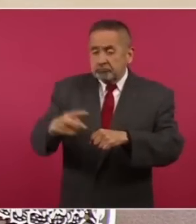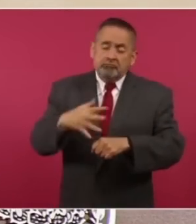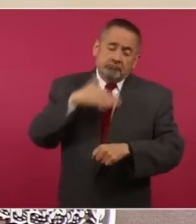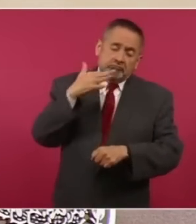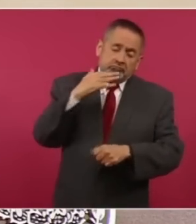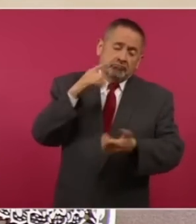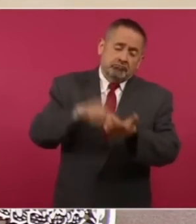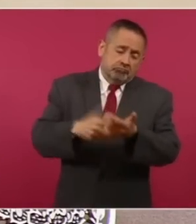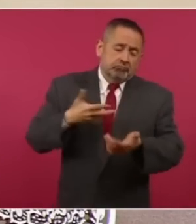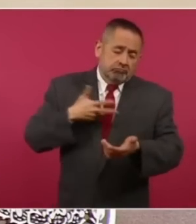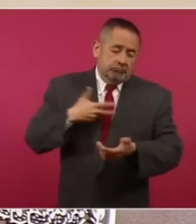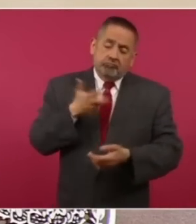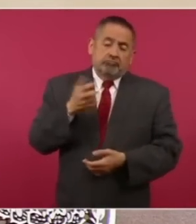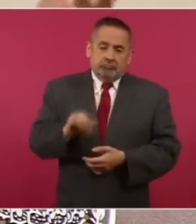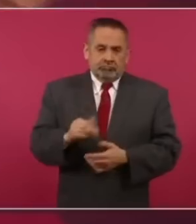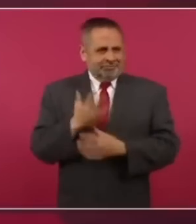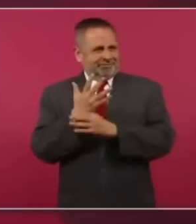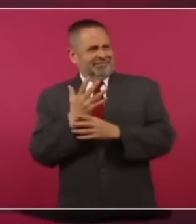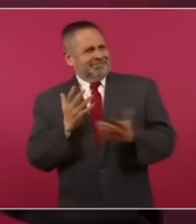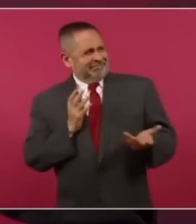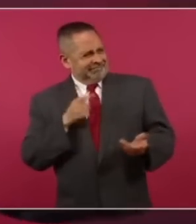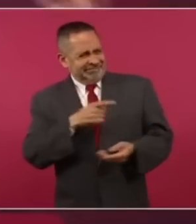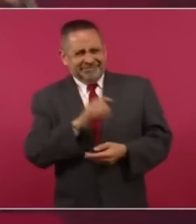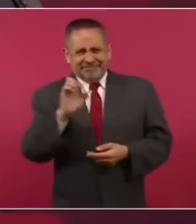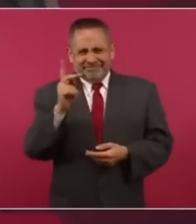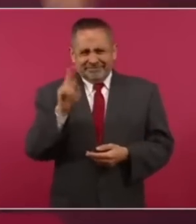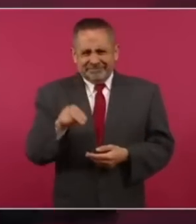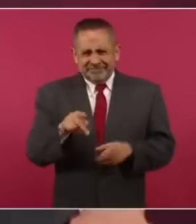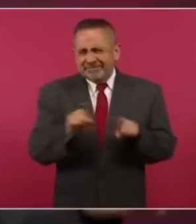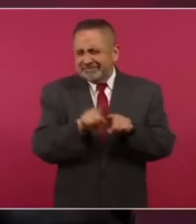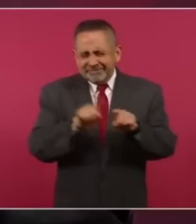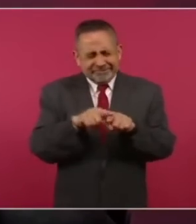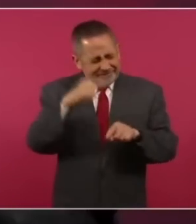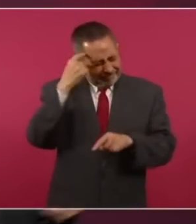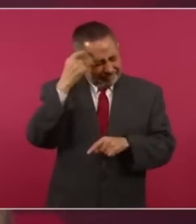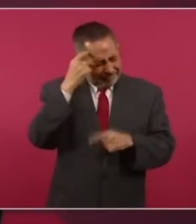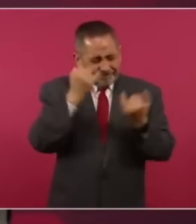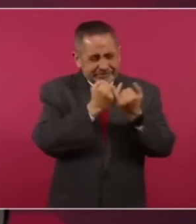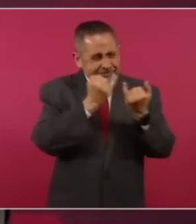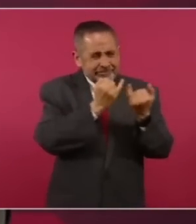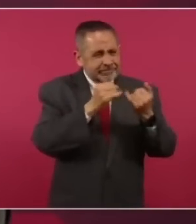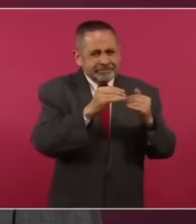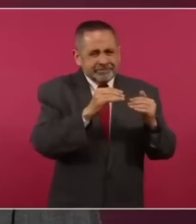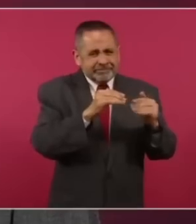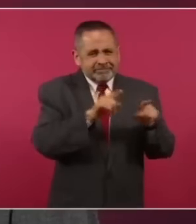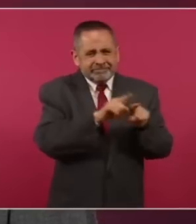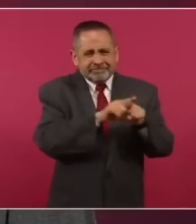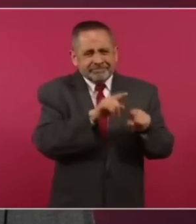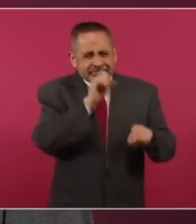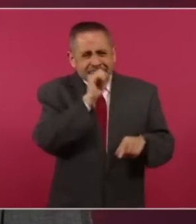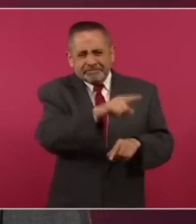México. Pues es parecido, pero es un pensamiento.